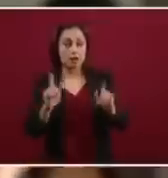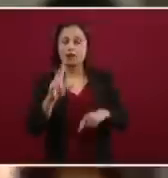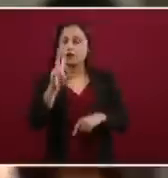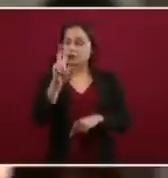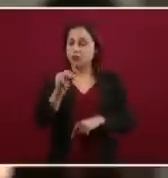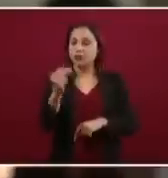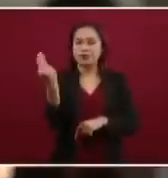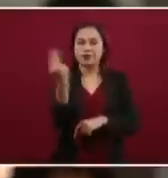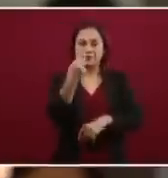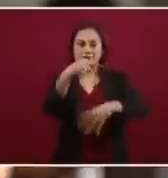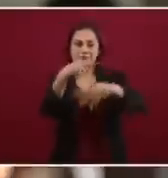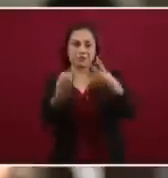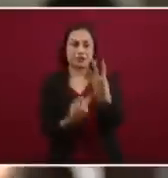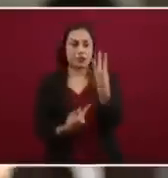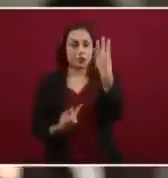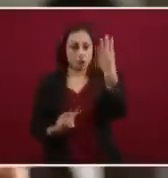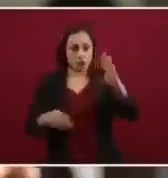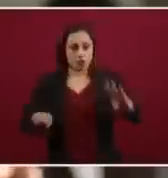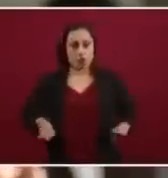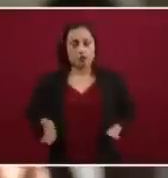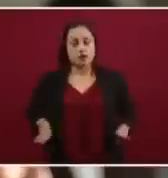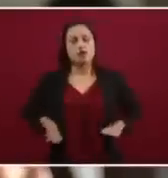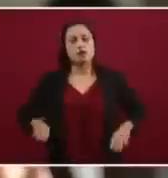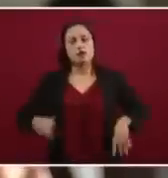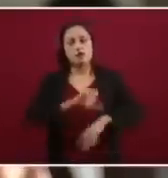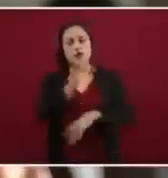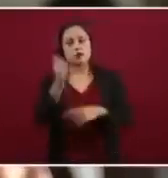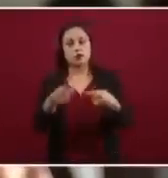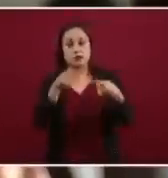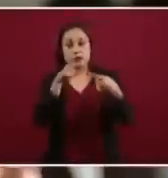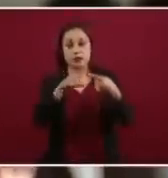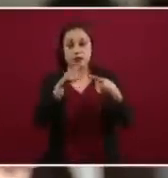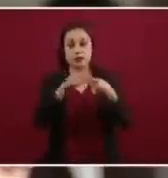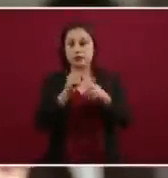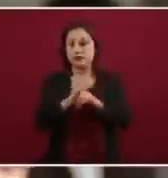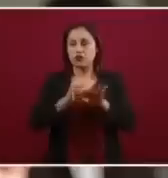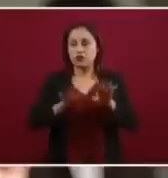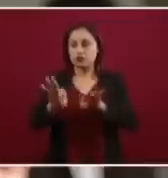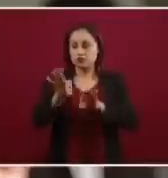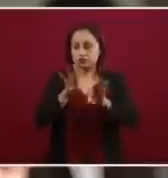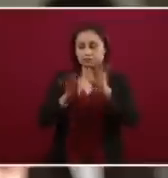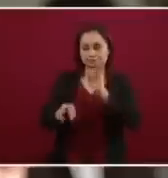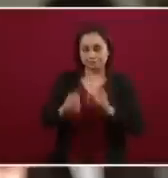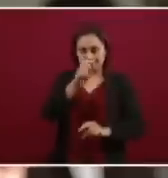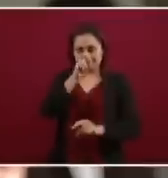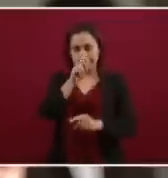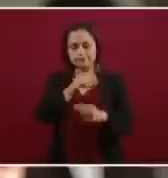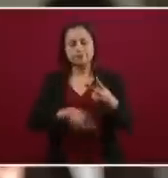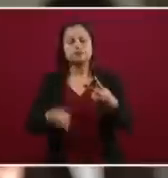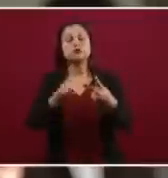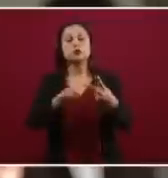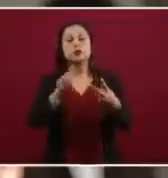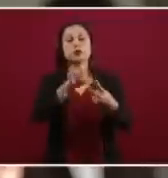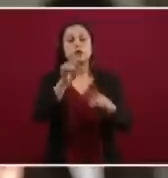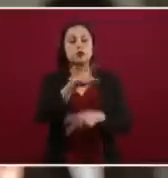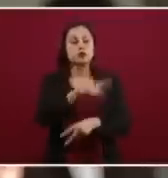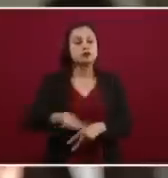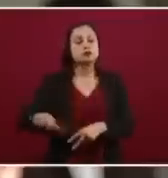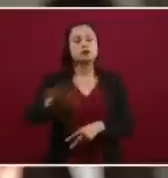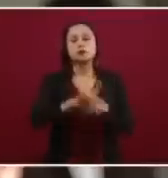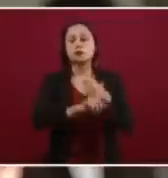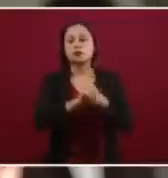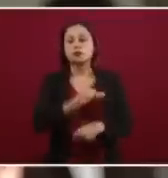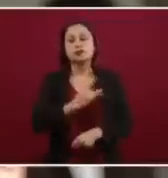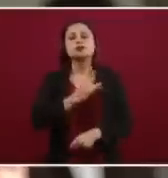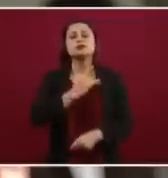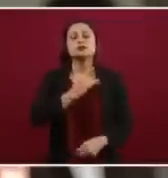perfiles, cuatro características. Una, tener rigor en la información, ser sensible a los problemas que aquejan a la ciudadanía,